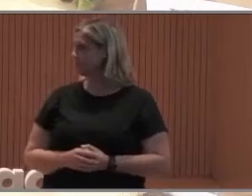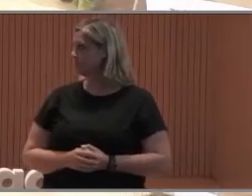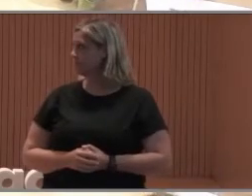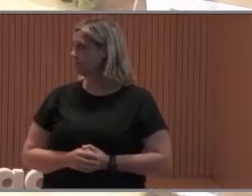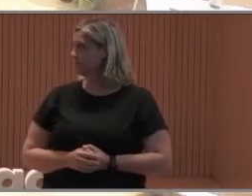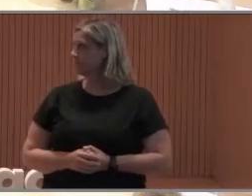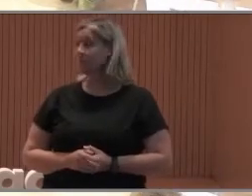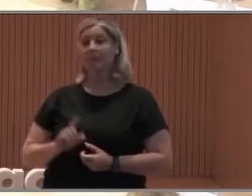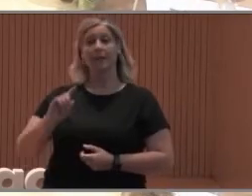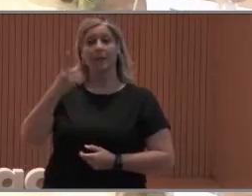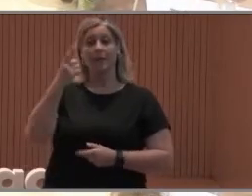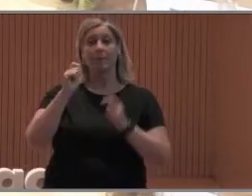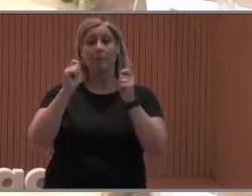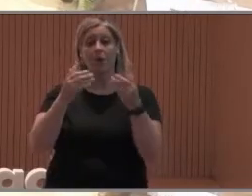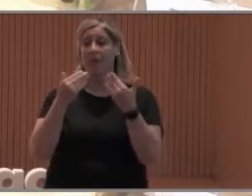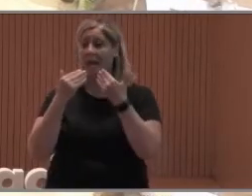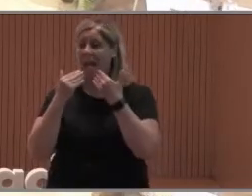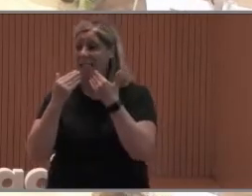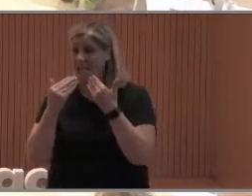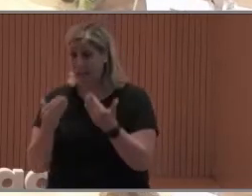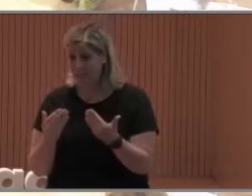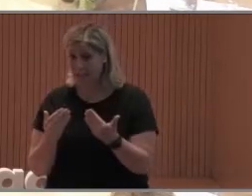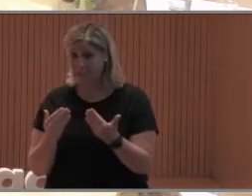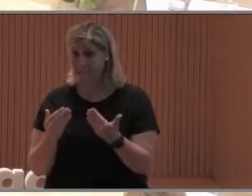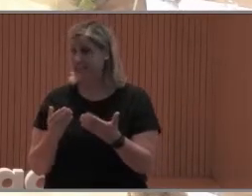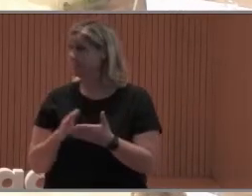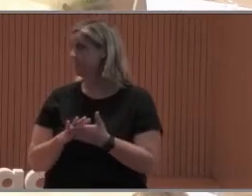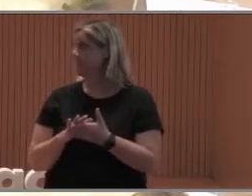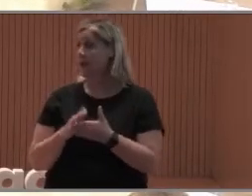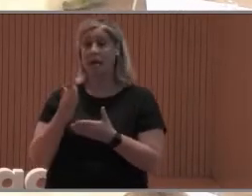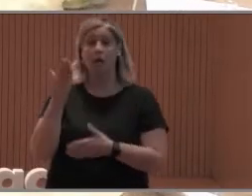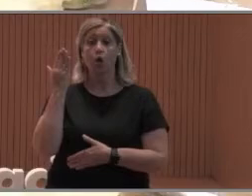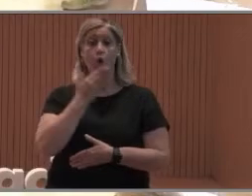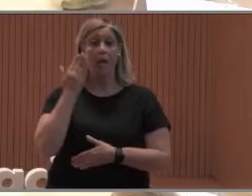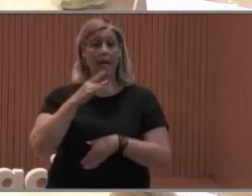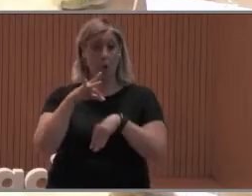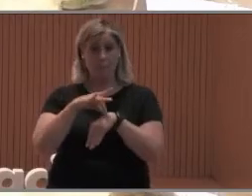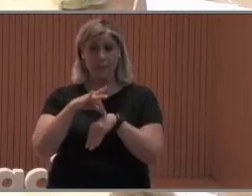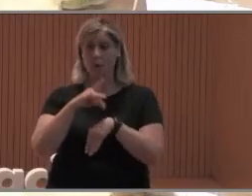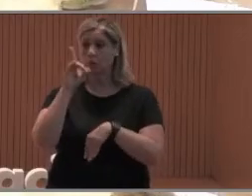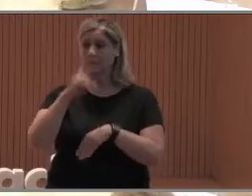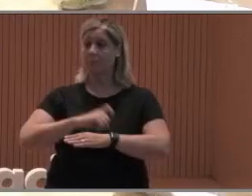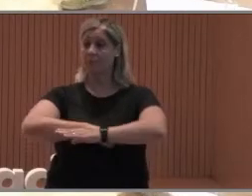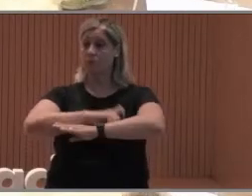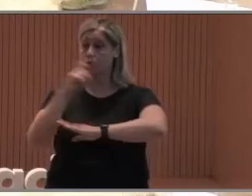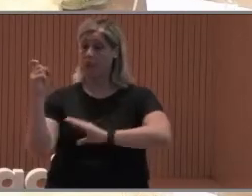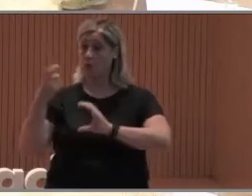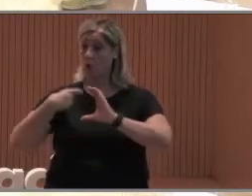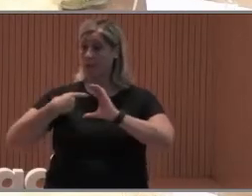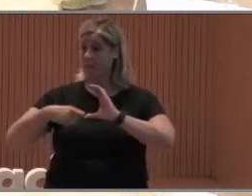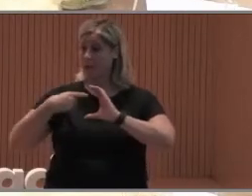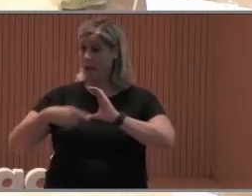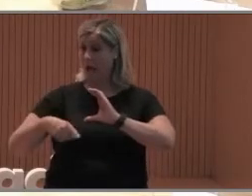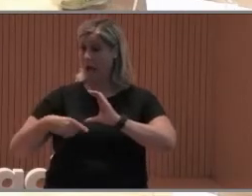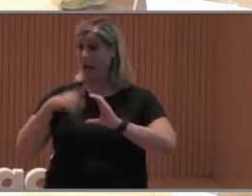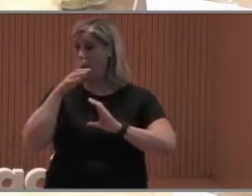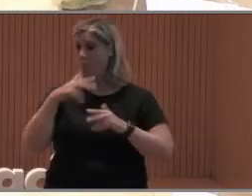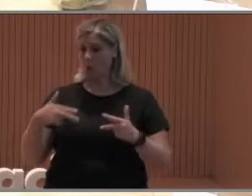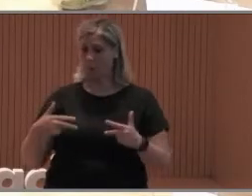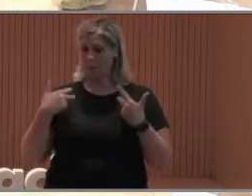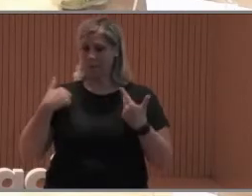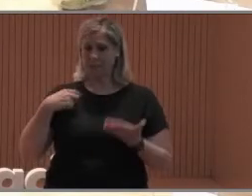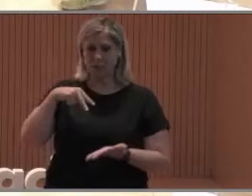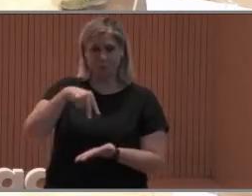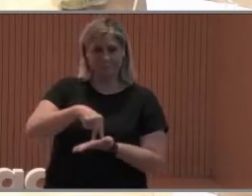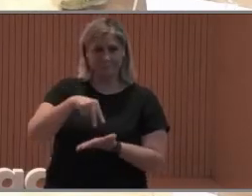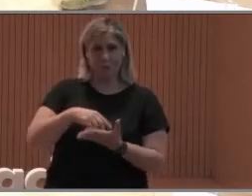Bueno, lo primero, dar las gracias al Colegio de Médicos y a la Fundación Ibercaja por permitirme estar aquí